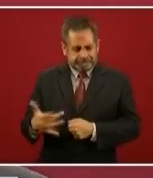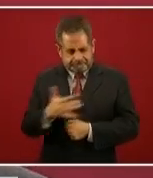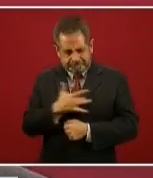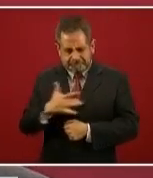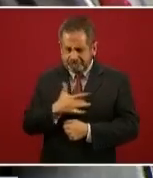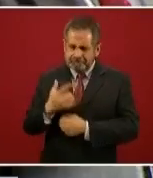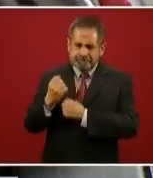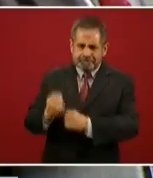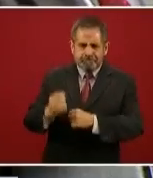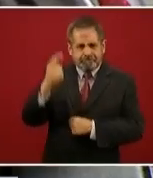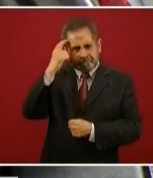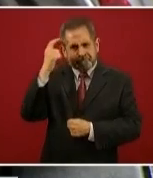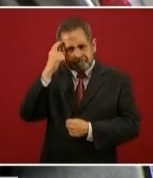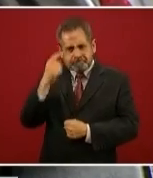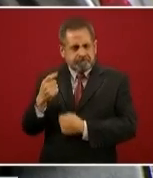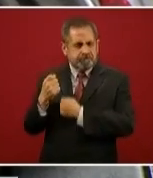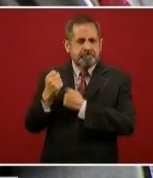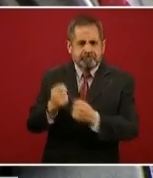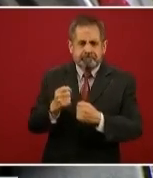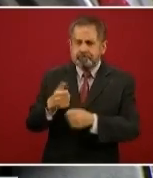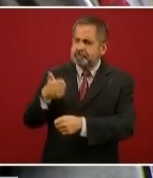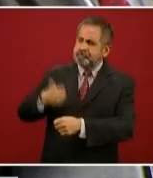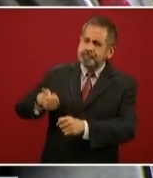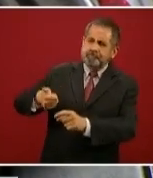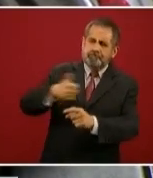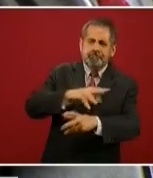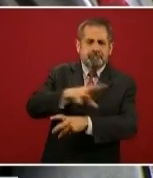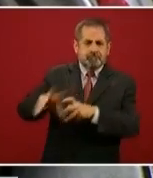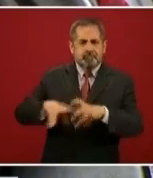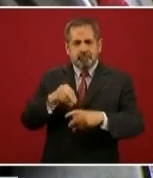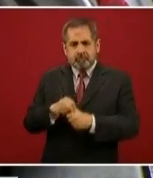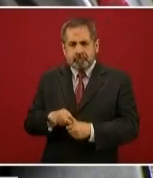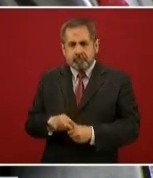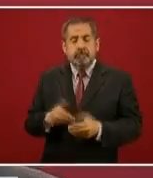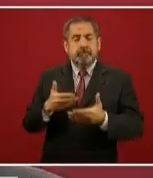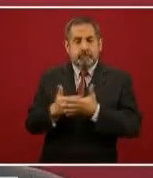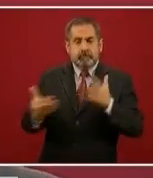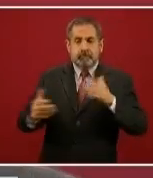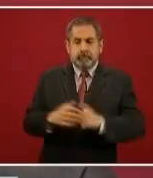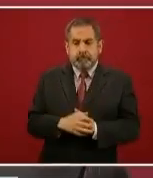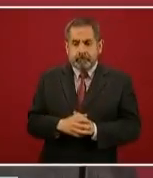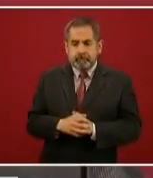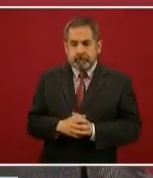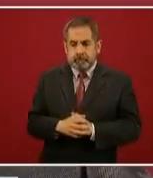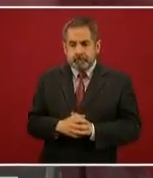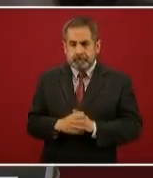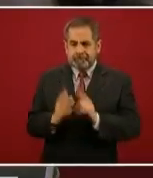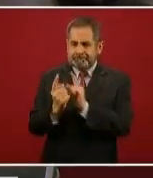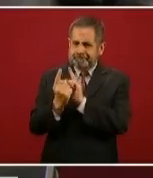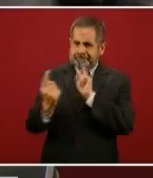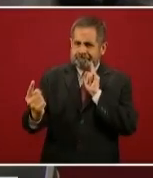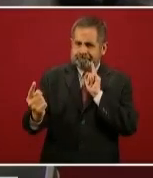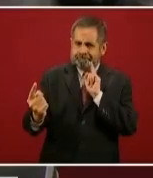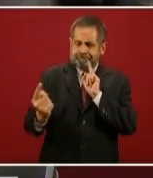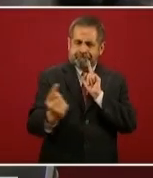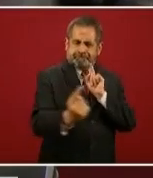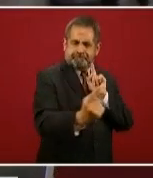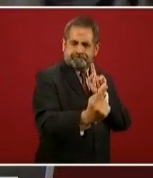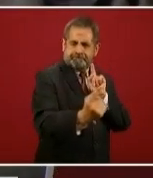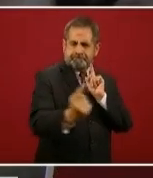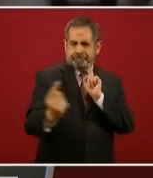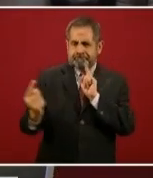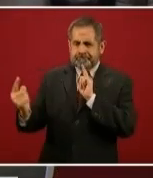corazón, están en su cerebro, están en todos nosotros. Por ahora nos distanciamos, por ahora establecemos una sana